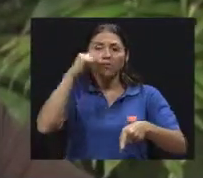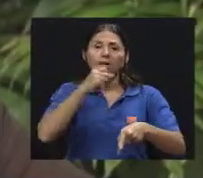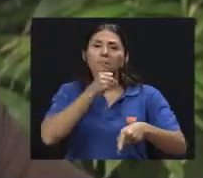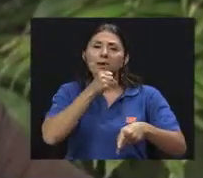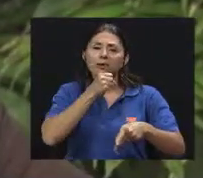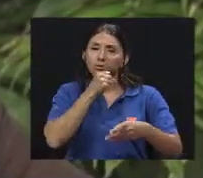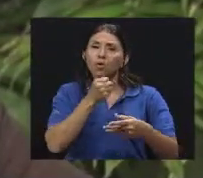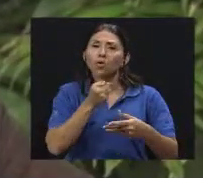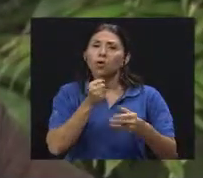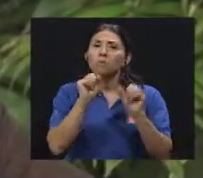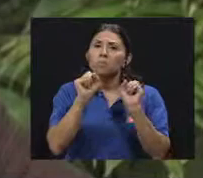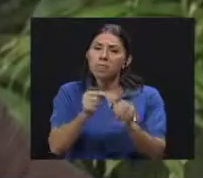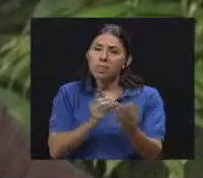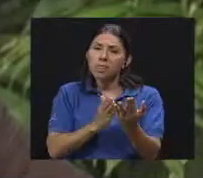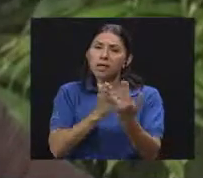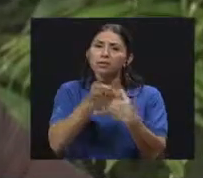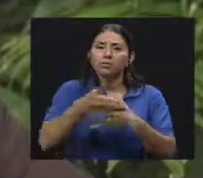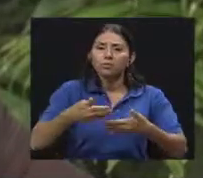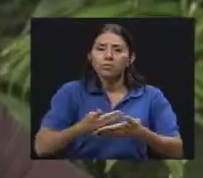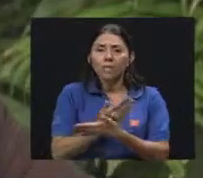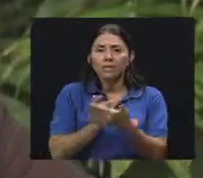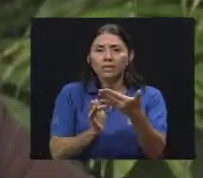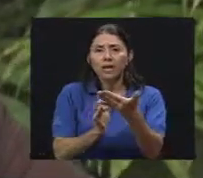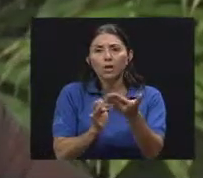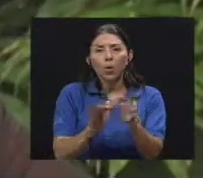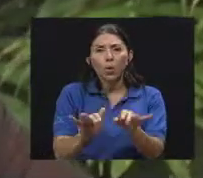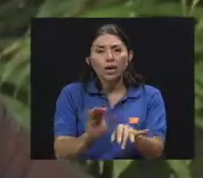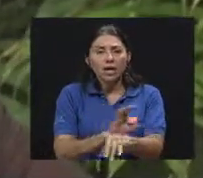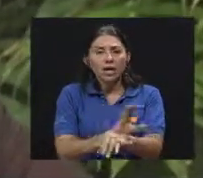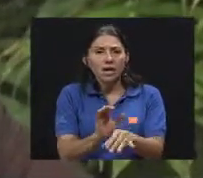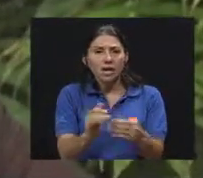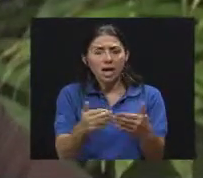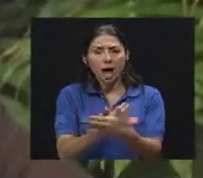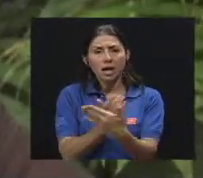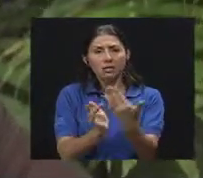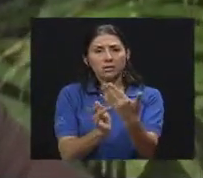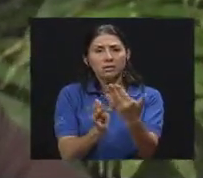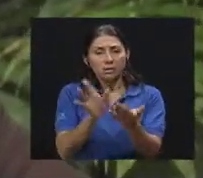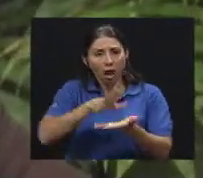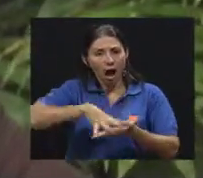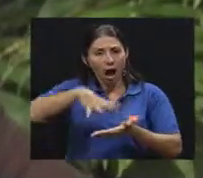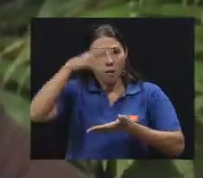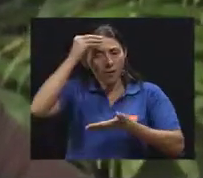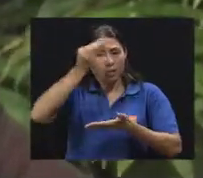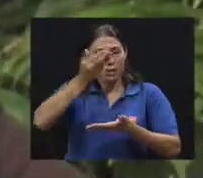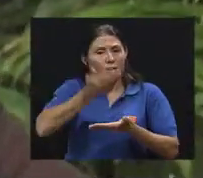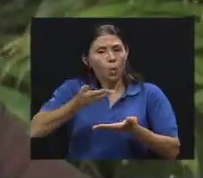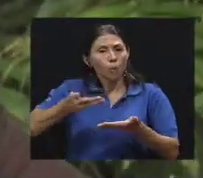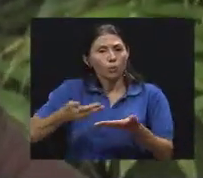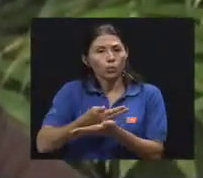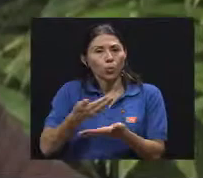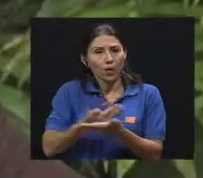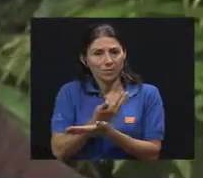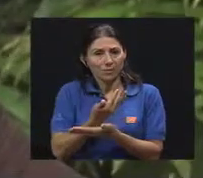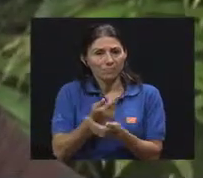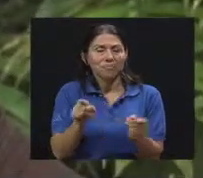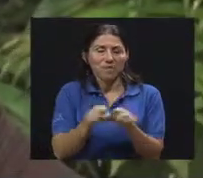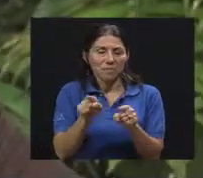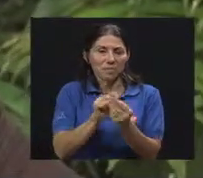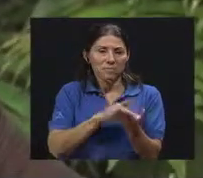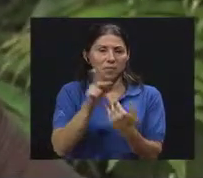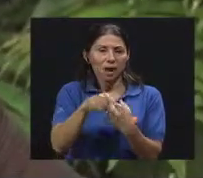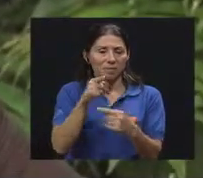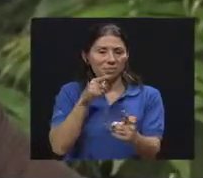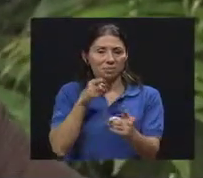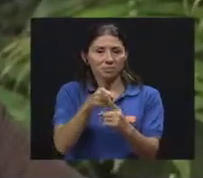adulta mayor tener acceso a las nuevas tecnologías, ¿verdad? A aprender cosas nuevas que también se van, desde ahí se enfocan también los